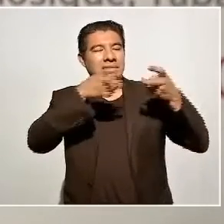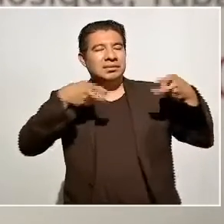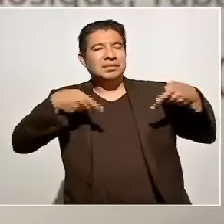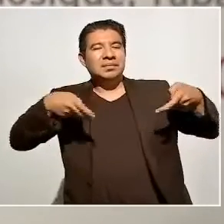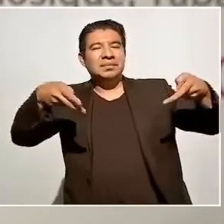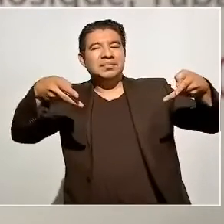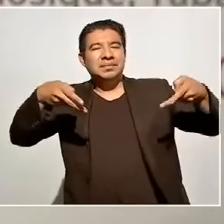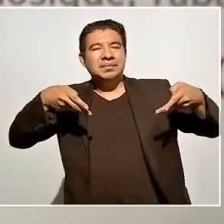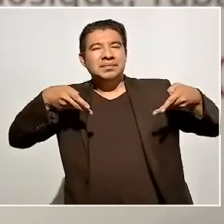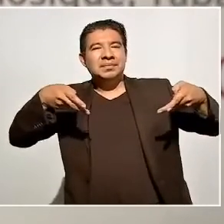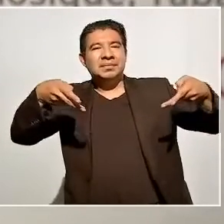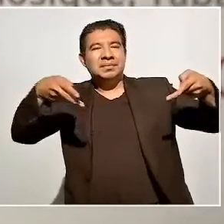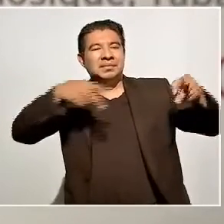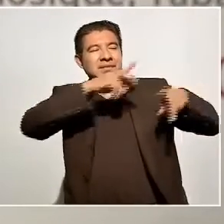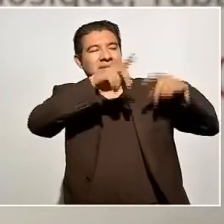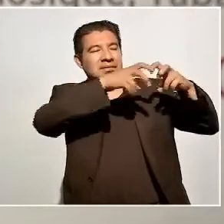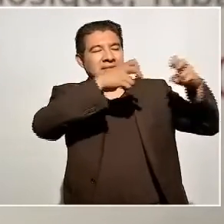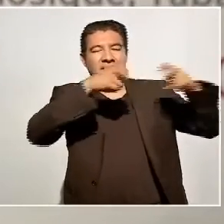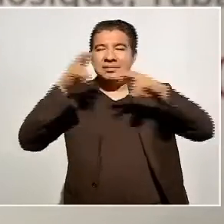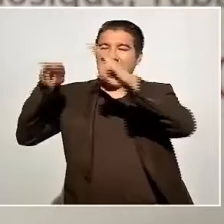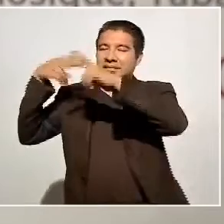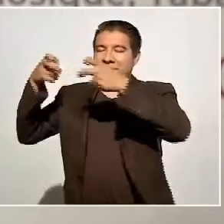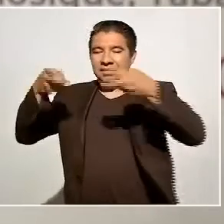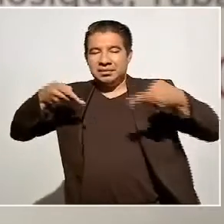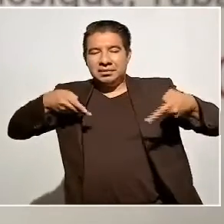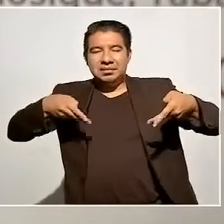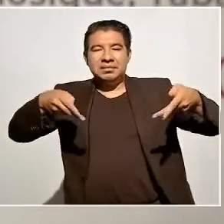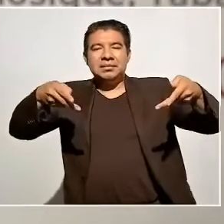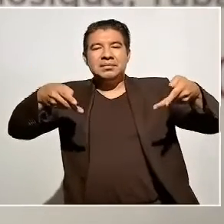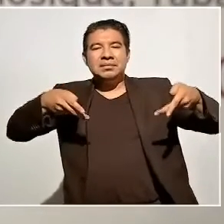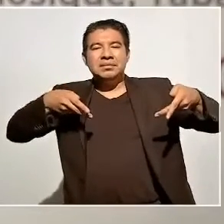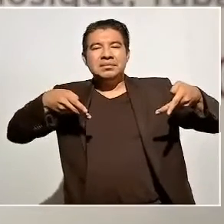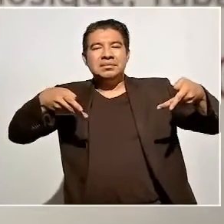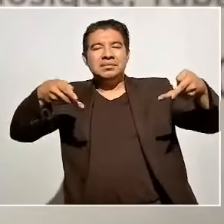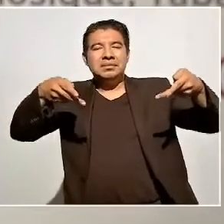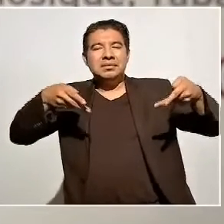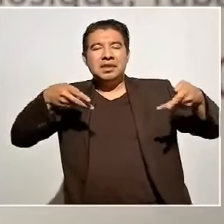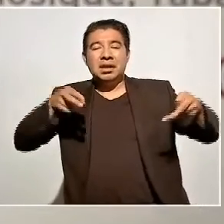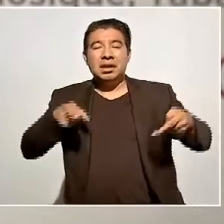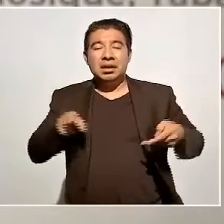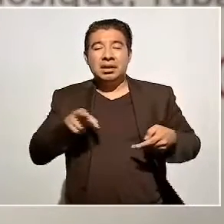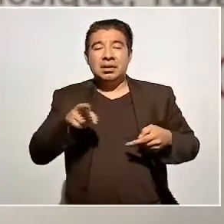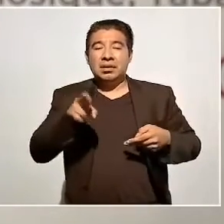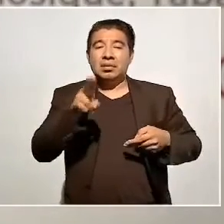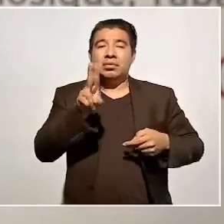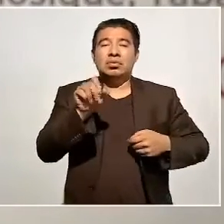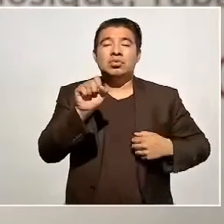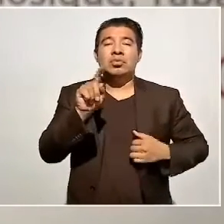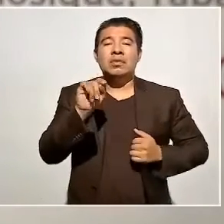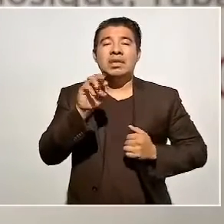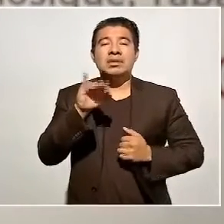hamaca, a la orilla del Usumacinta, en la campaña